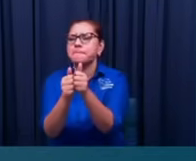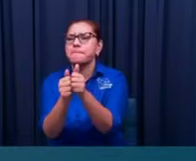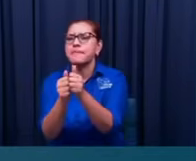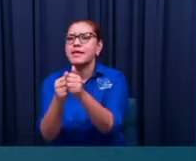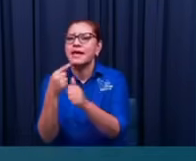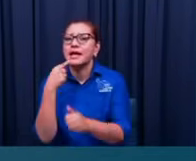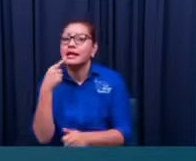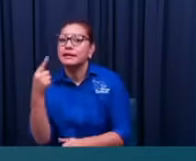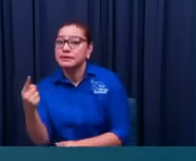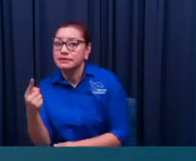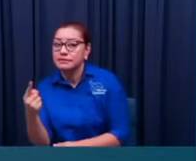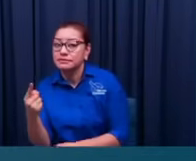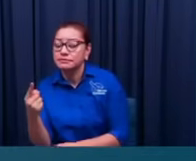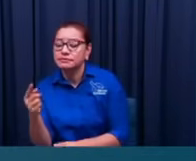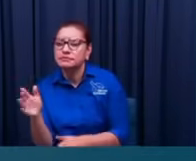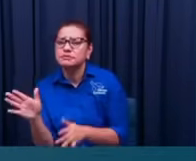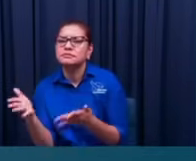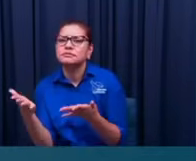Entonces, familias